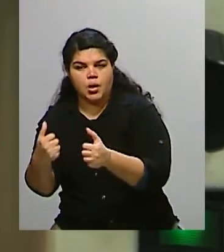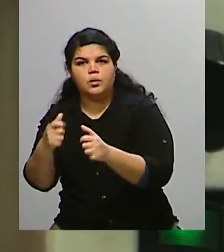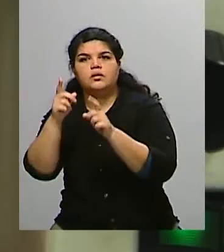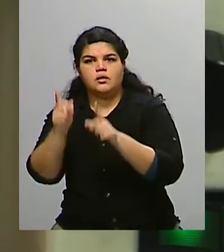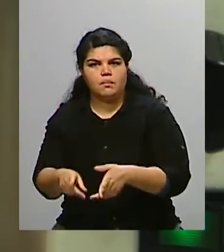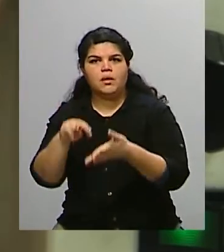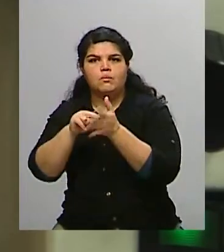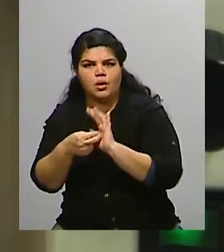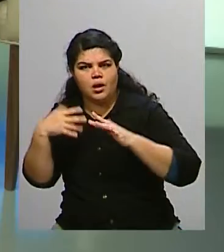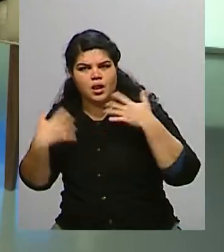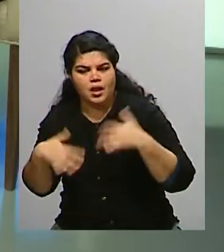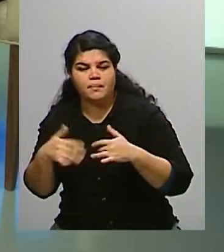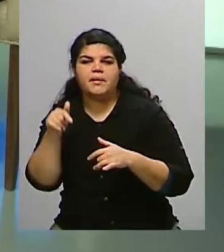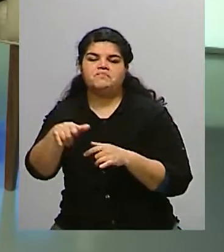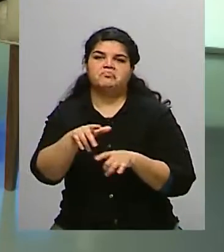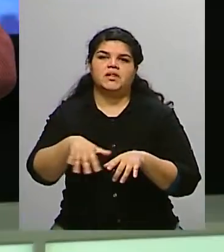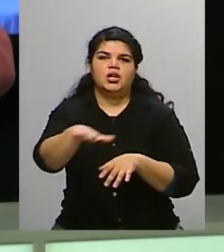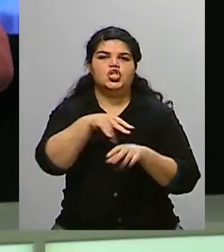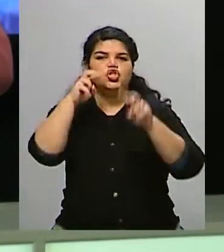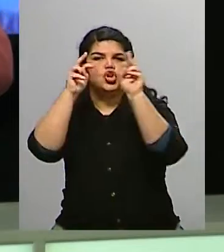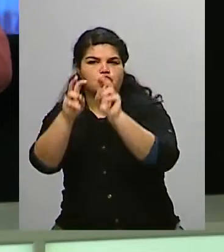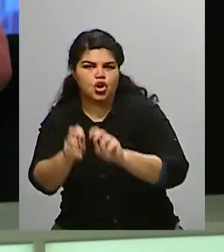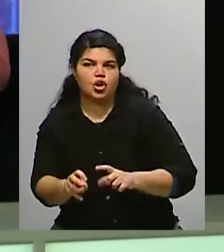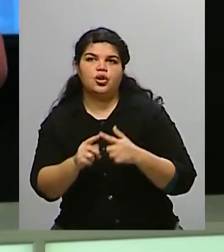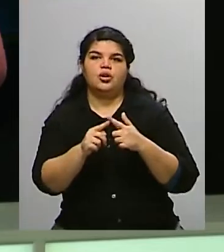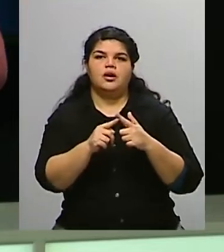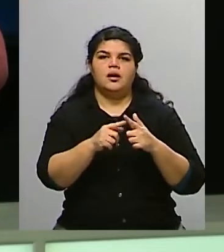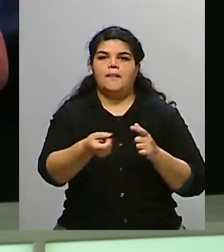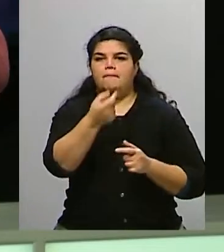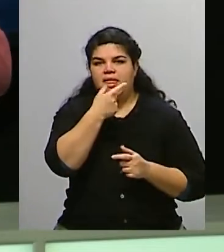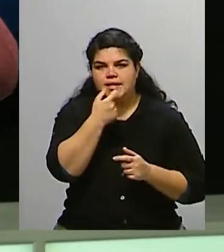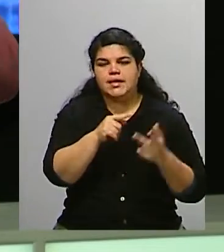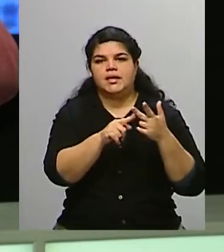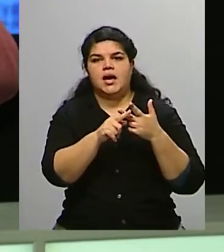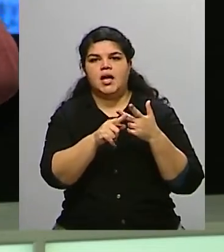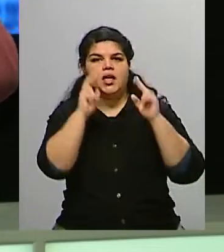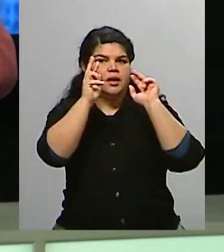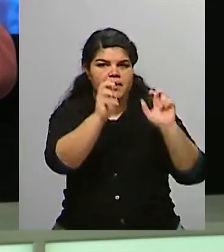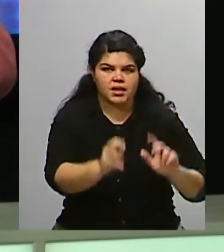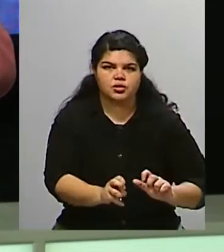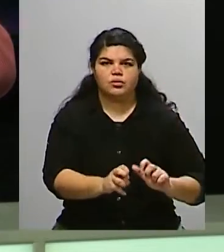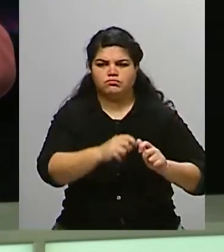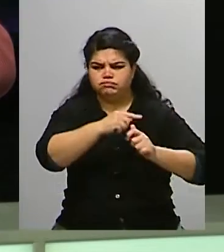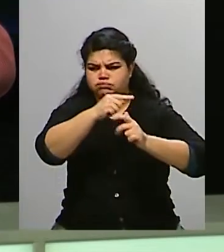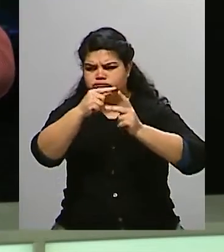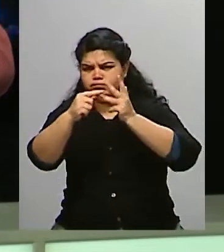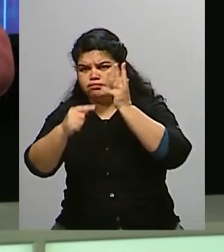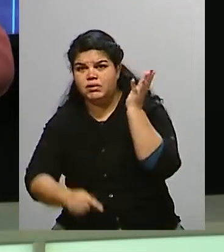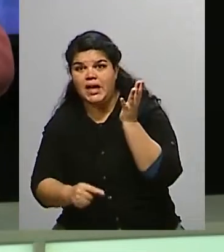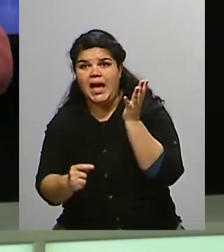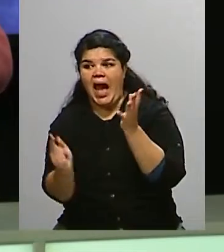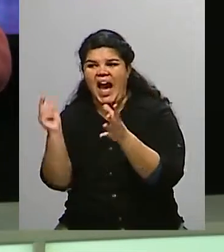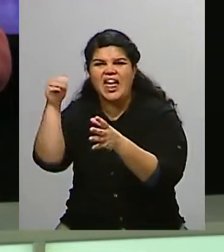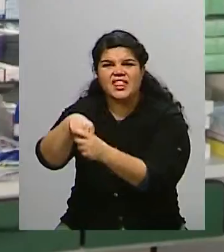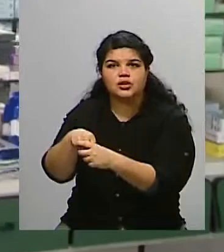claro, la parte asistencial, la parte de medicina, la parte de investigaciones, o sea, es un conjunto y una complejidad tan grande y amplia,